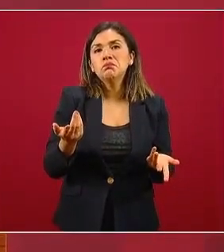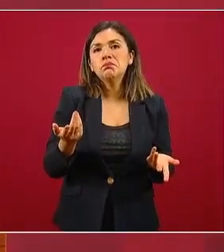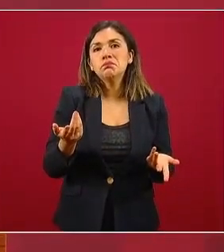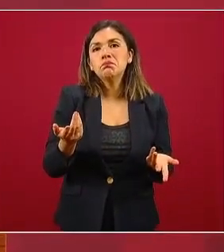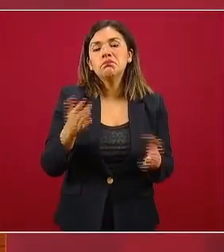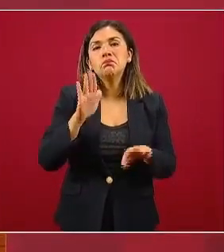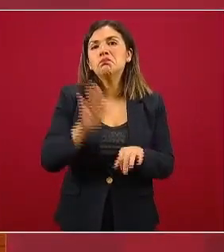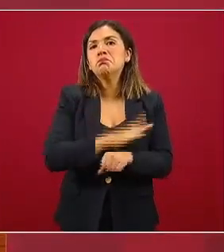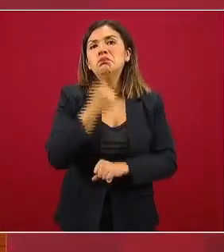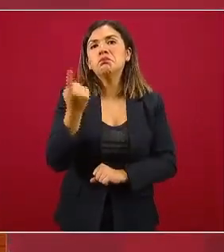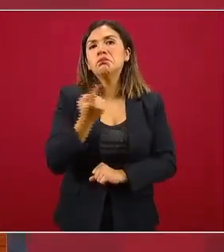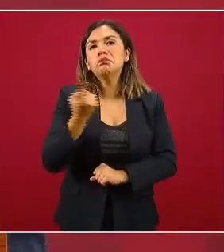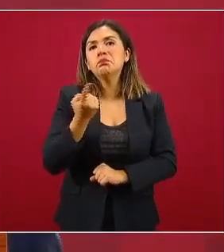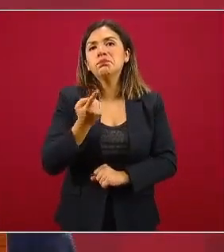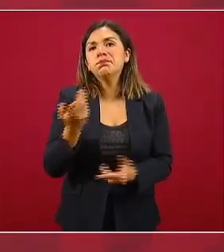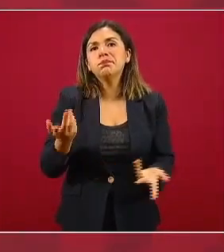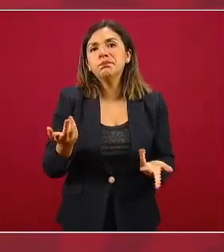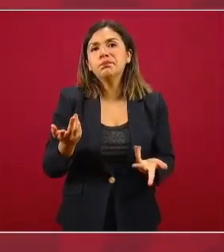pues